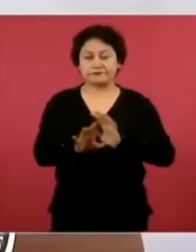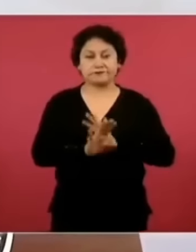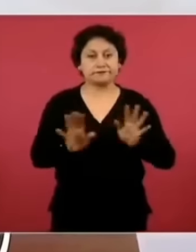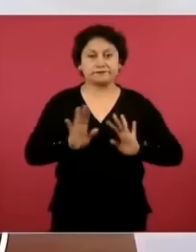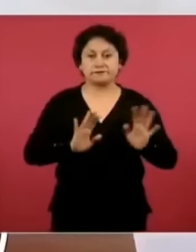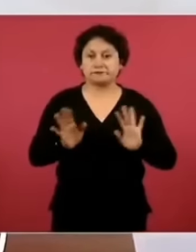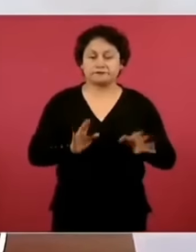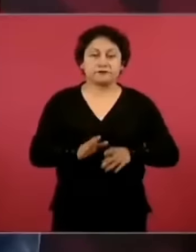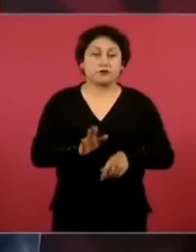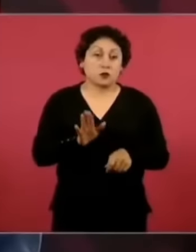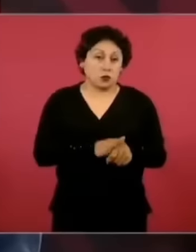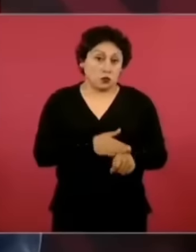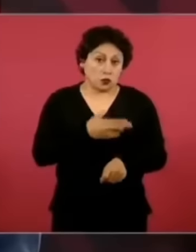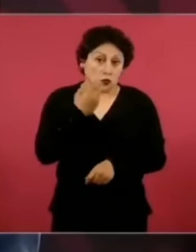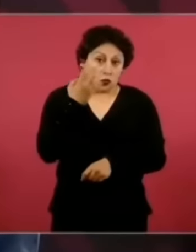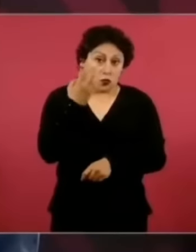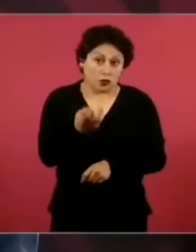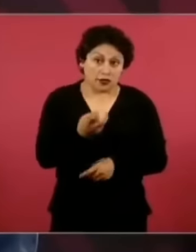considero